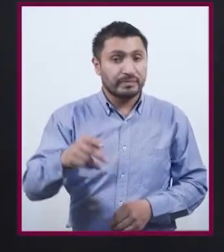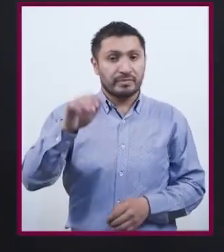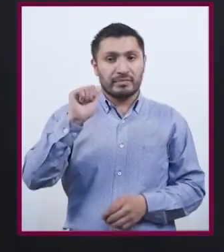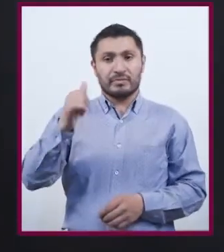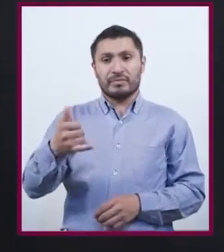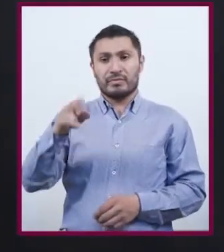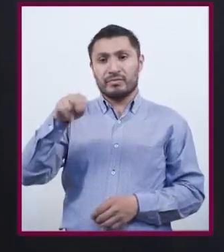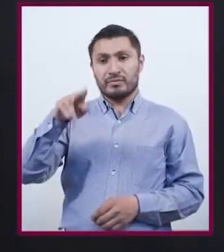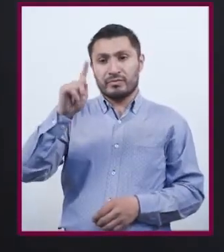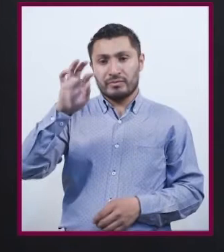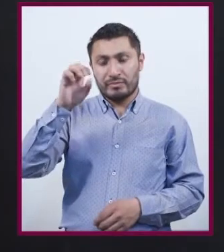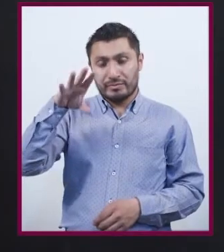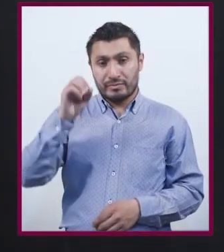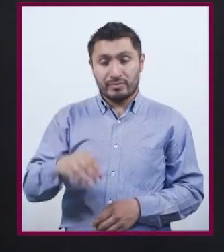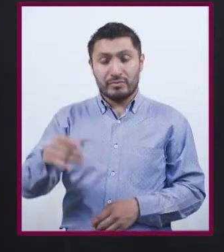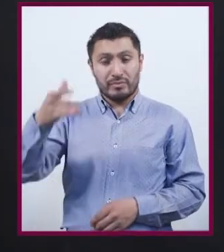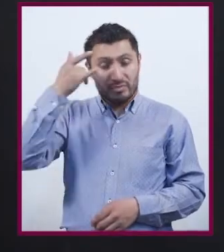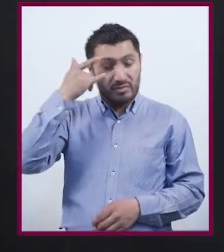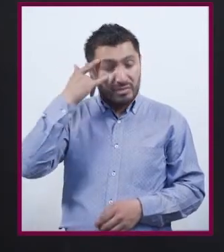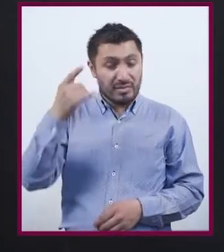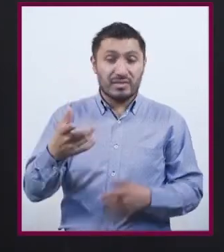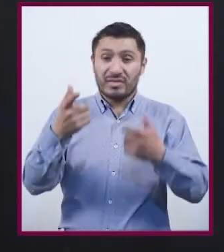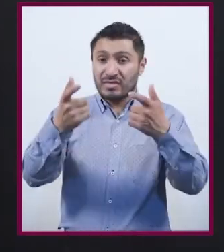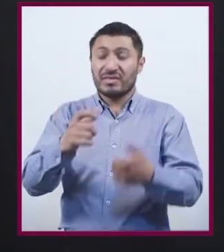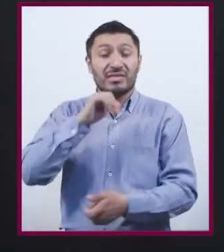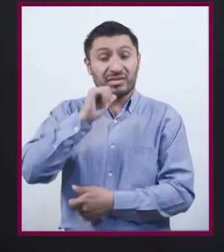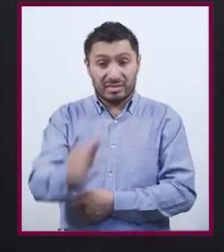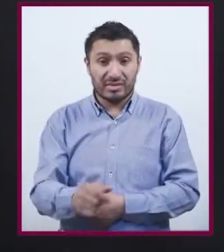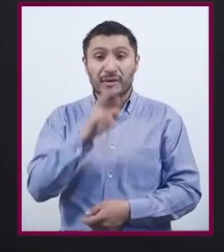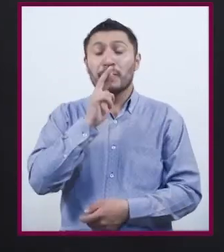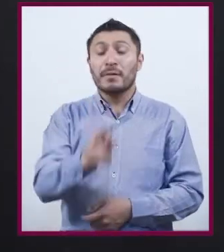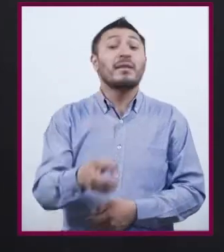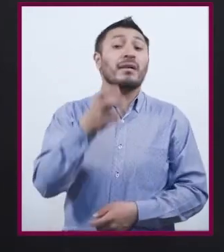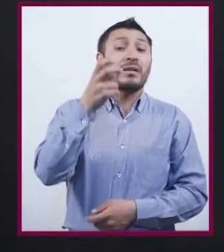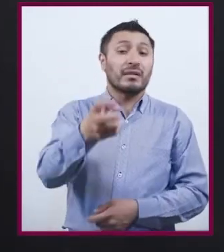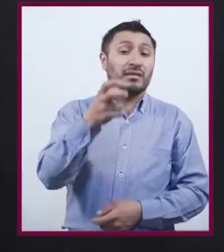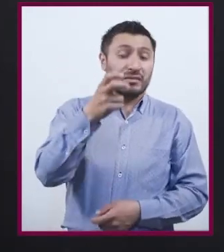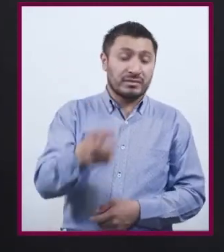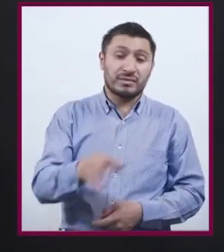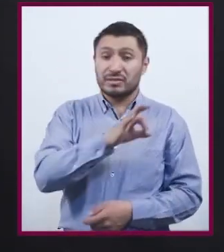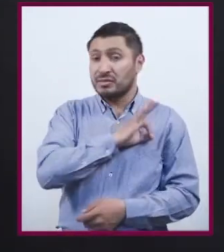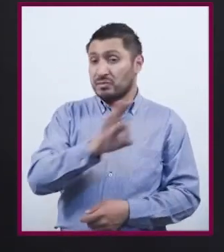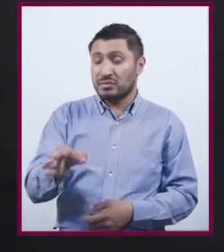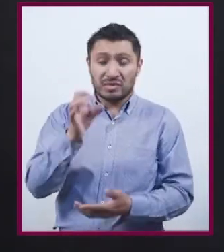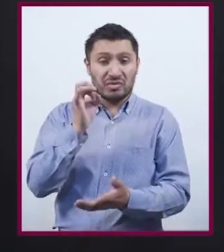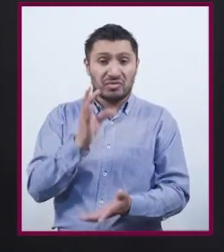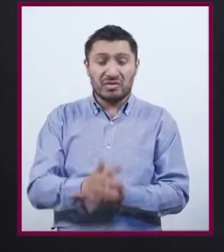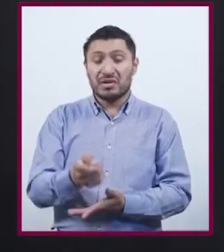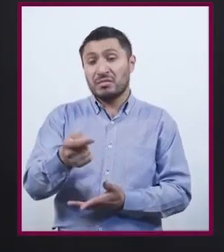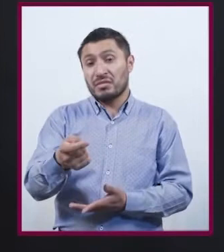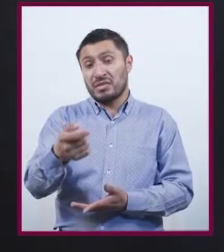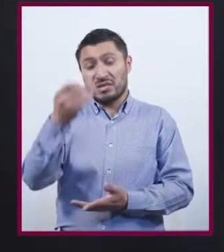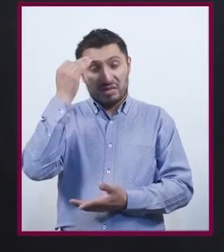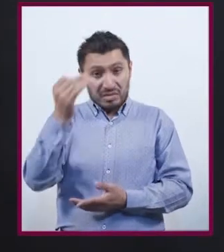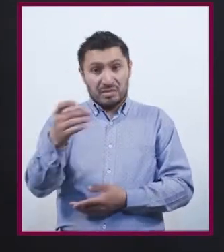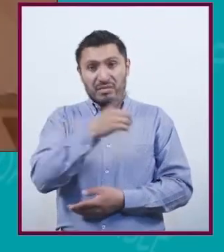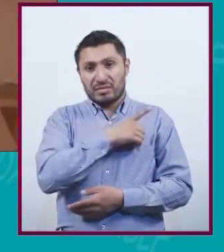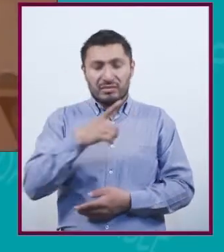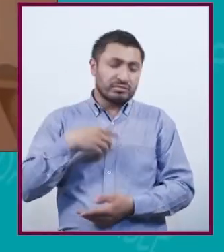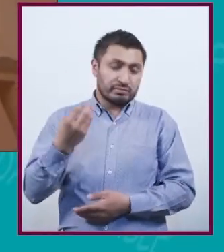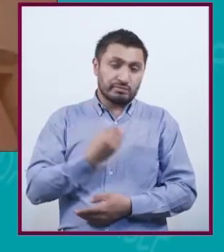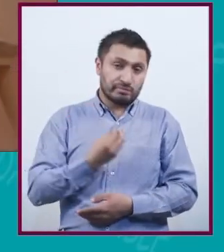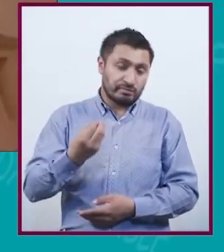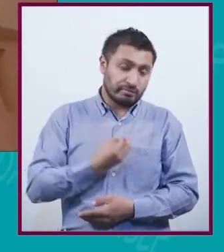campechano, carente de recursos, respondió que esta medida preventiva duraría muy poco tiempo y que deberían sufrirla con resignación.